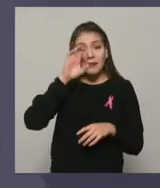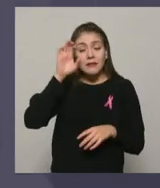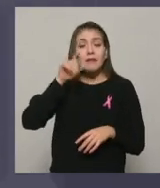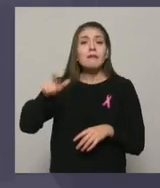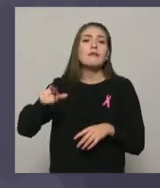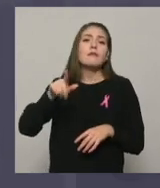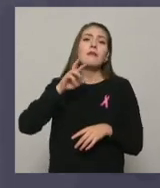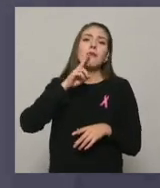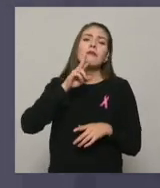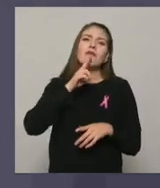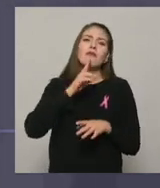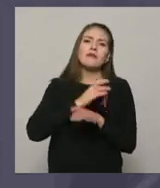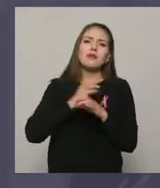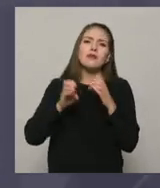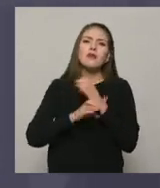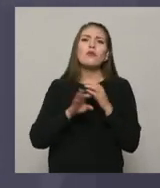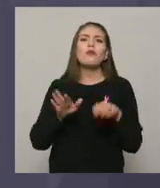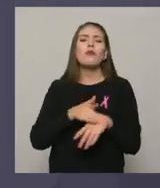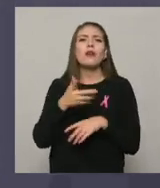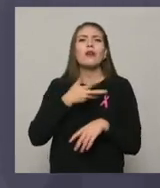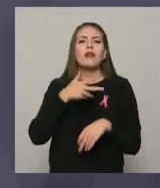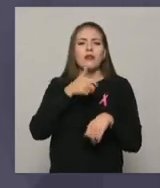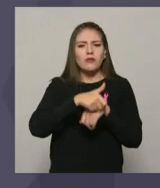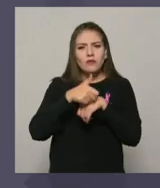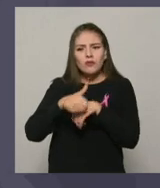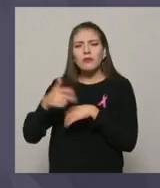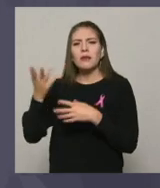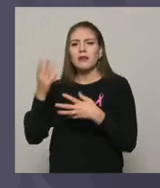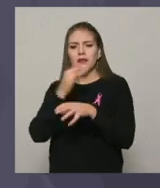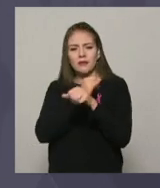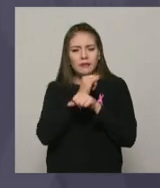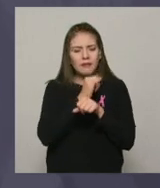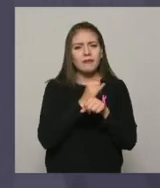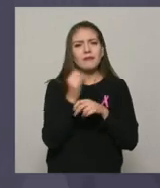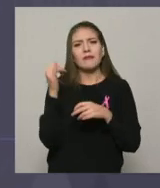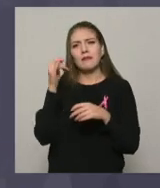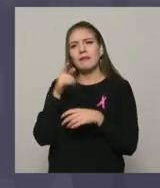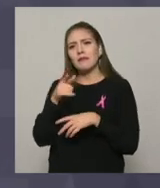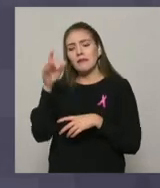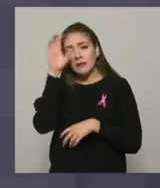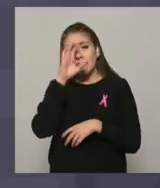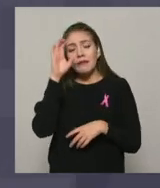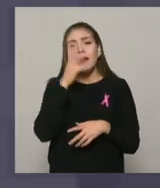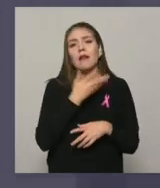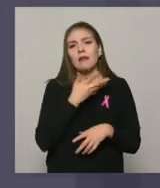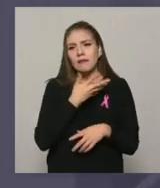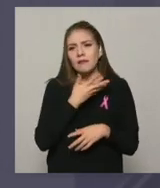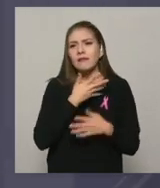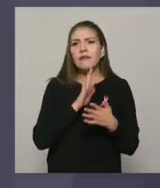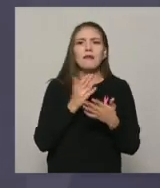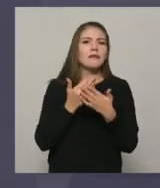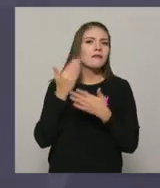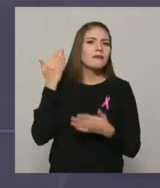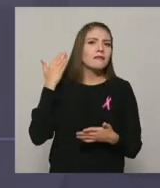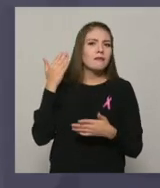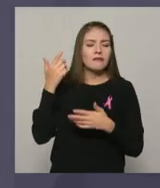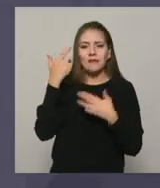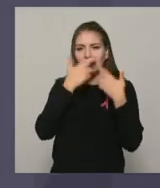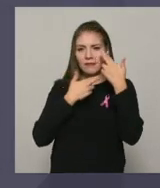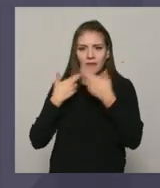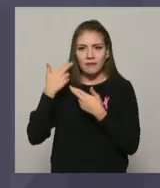ya que se basa en datos duros. Y en evidencia hechos, científica. En evidencia científica, en un estudio que ya se hizo. Ahí yo